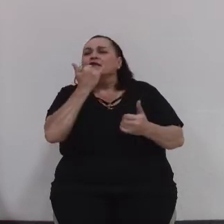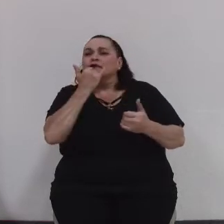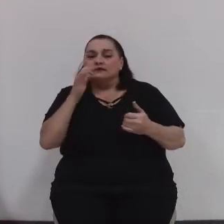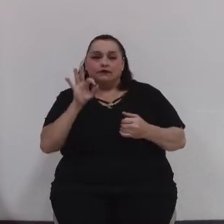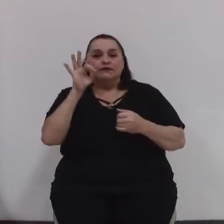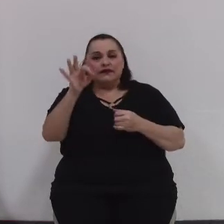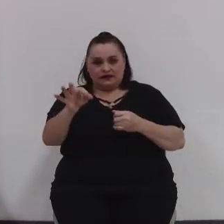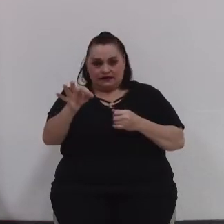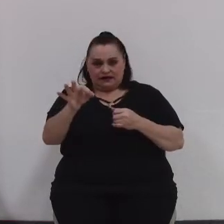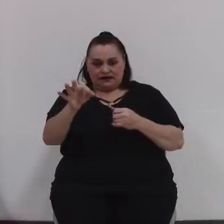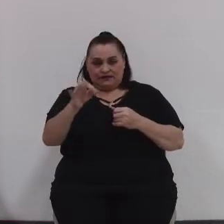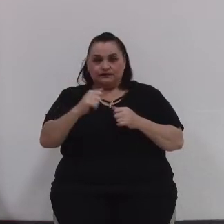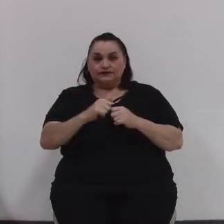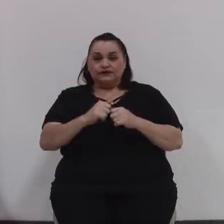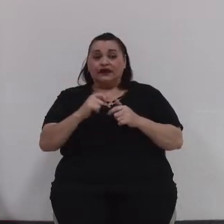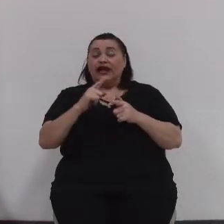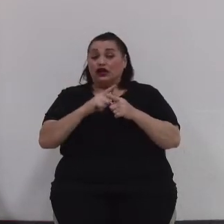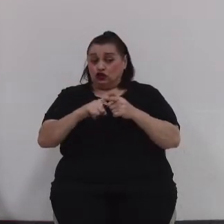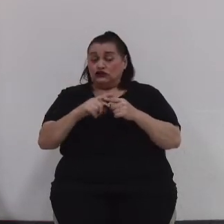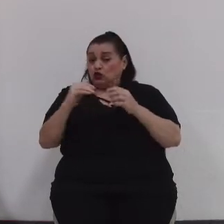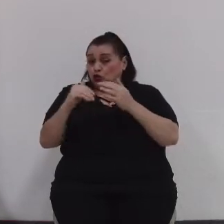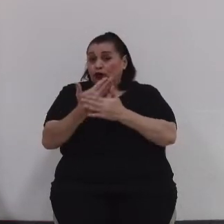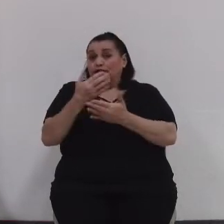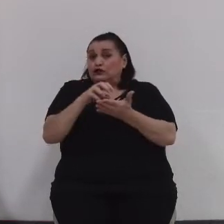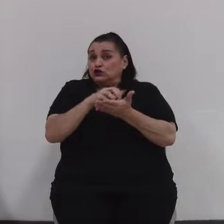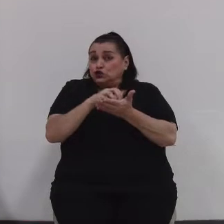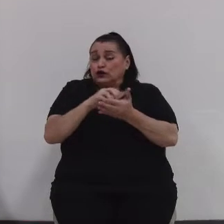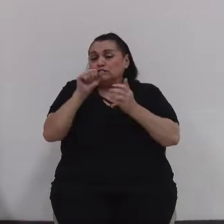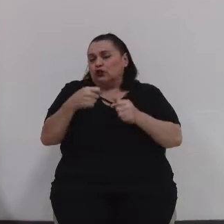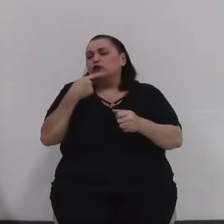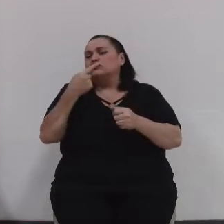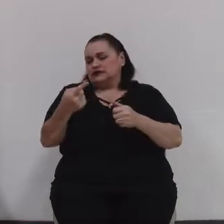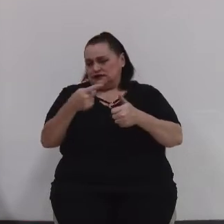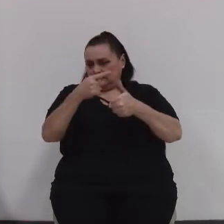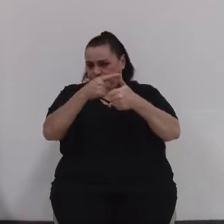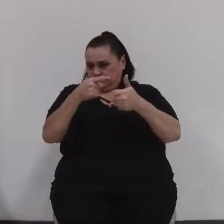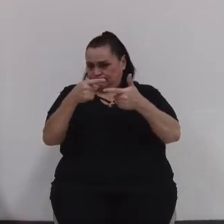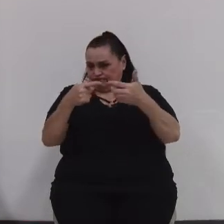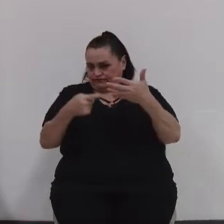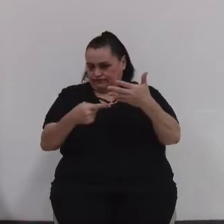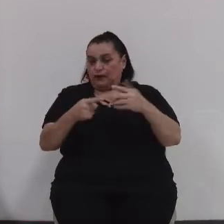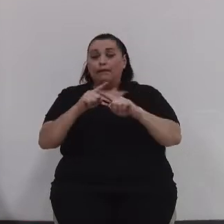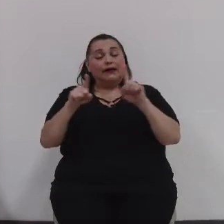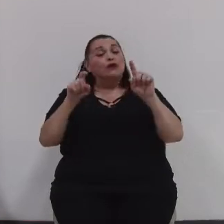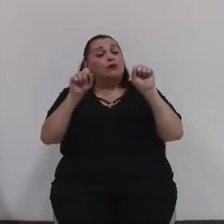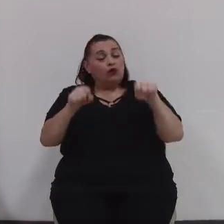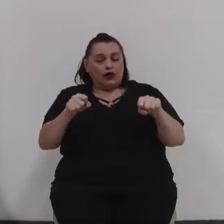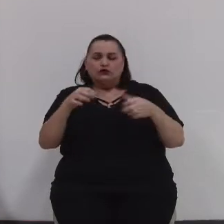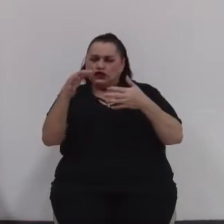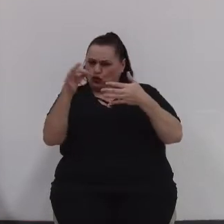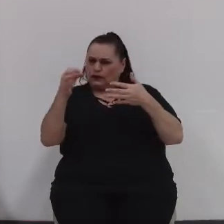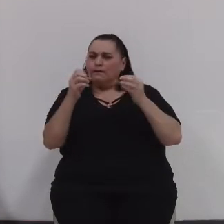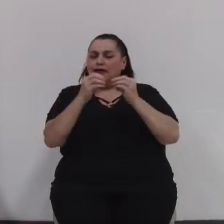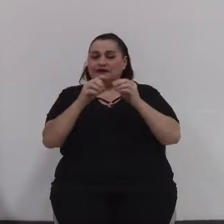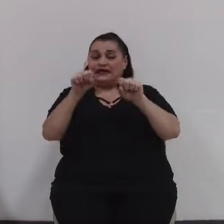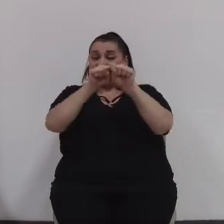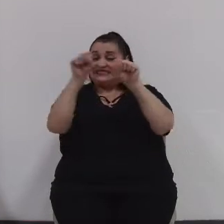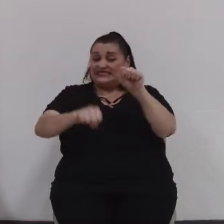mañana. Entre las nuevas incertidumbres podemos mencionar las siguientes, pero por supuesto podemos encontrar más. Los